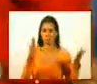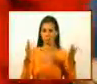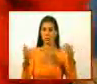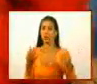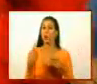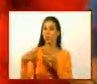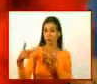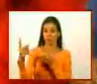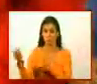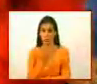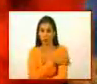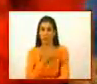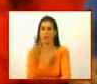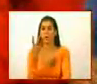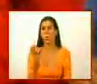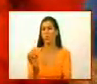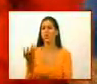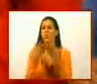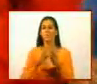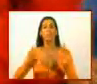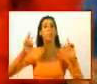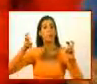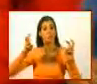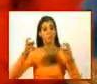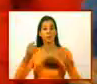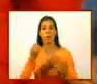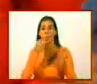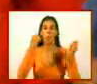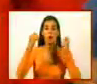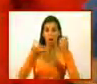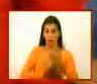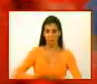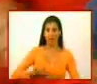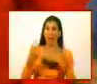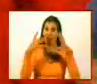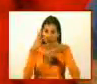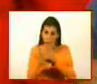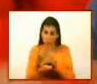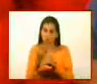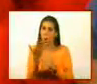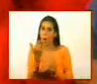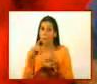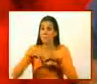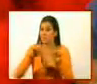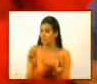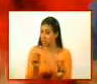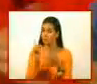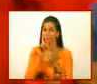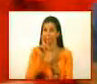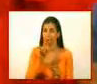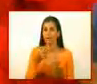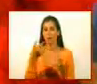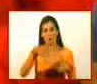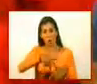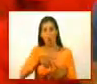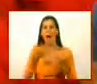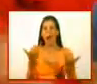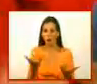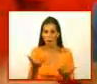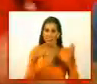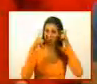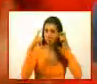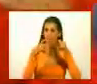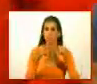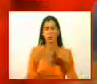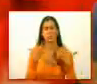40 estudiantes frente al PNUD haciendo una supuesta huelga de hambre, en la cual de noche se zampan sus pastelitos y sus cachitos, y hoy una movilización